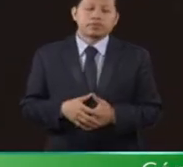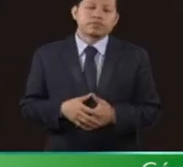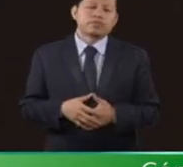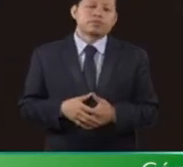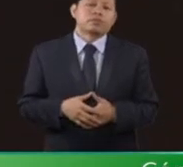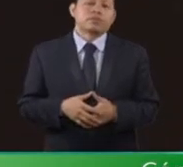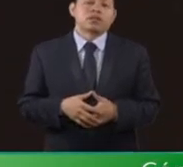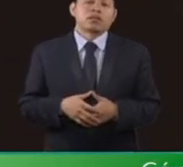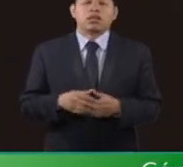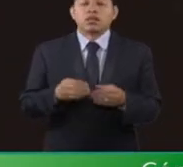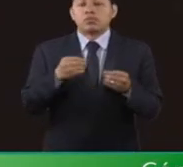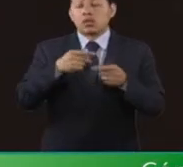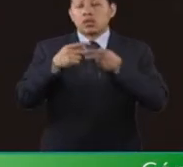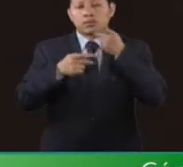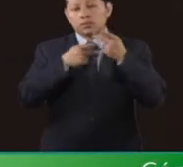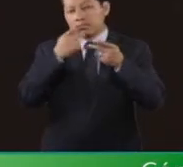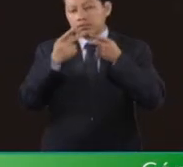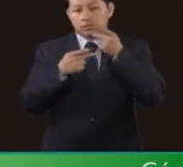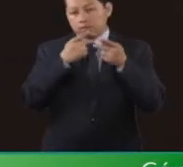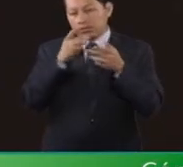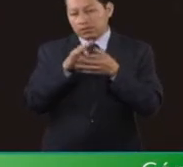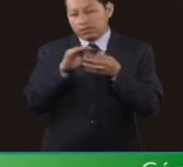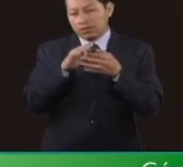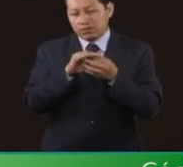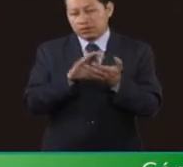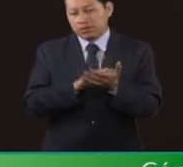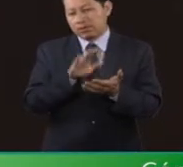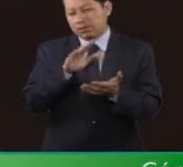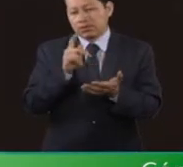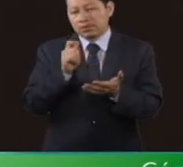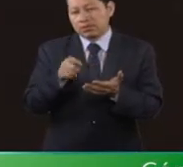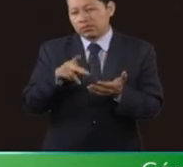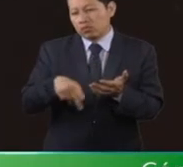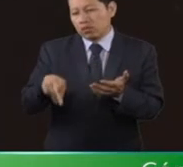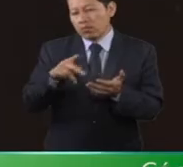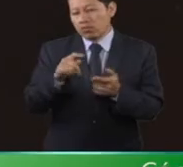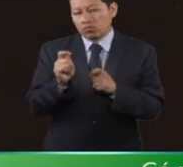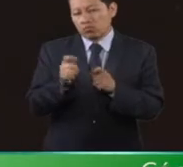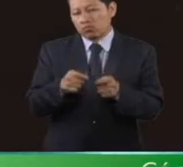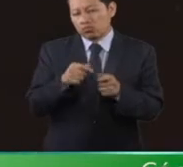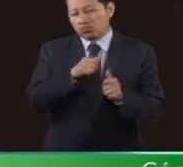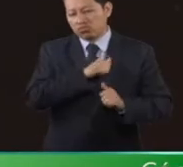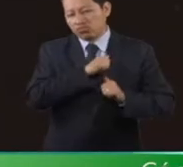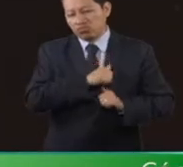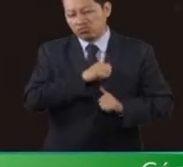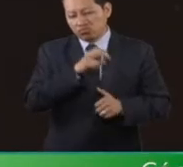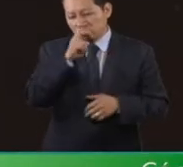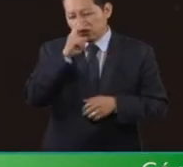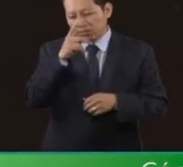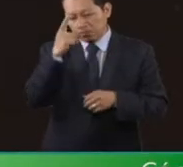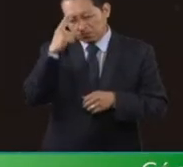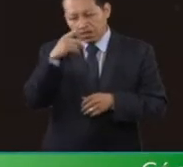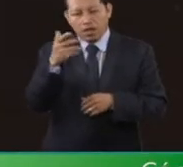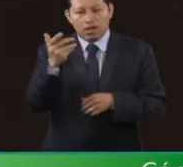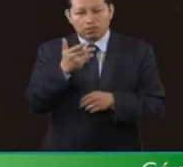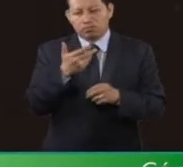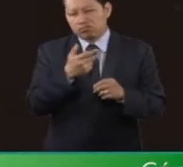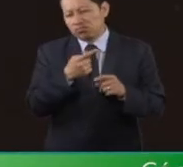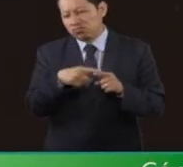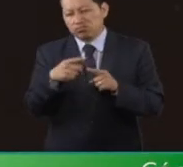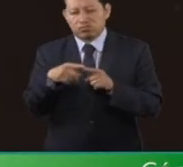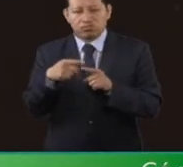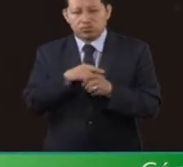muchos se han llenado la boca en decir que la mayoría del pueblo les dio esta autoridad para hacer y deshacer de la